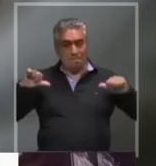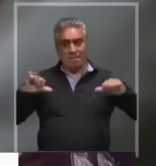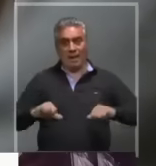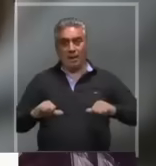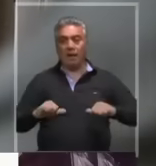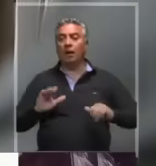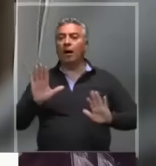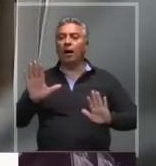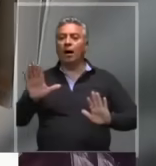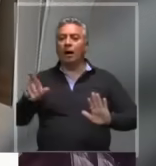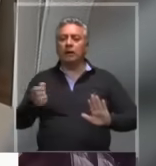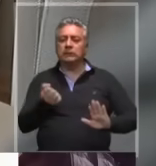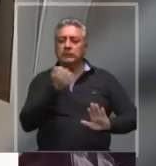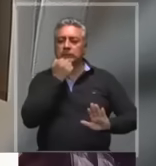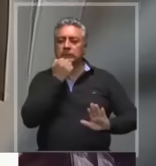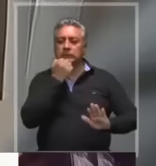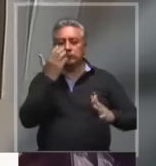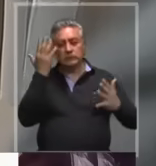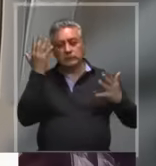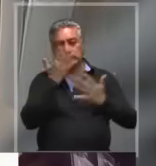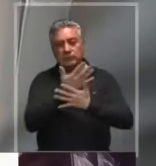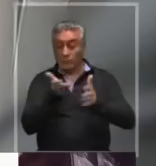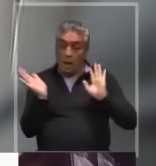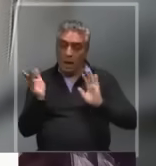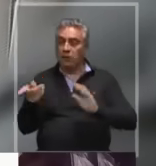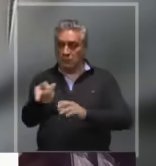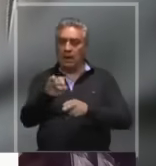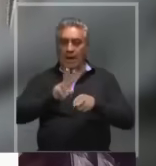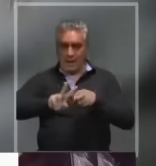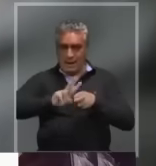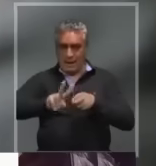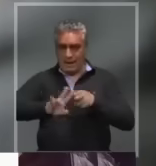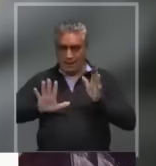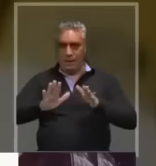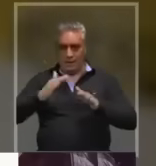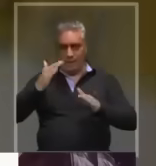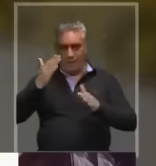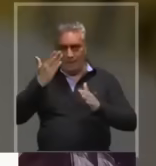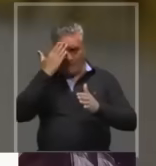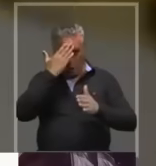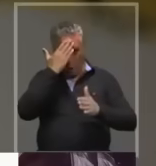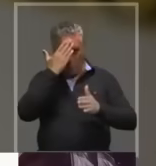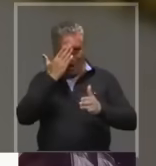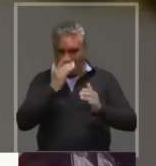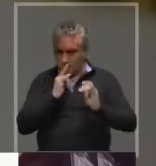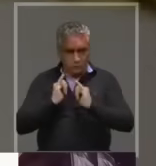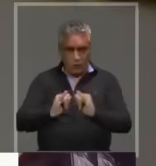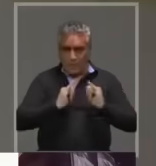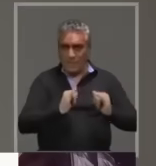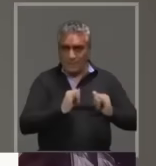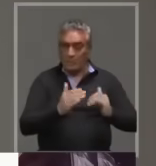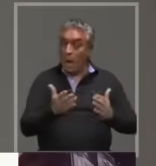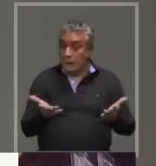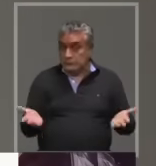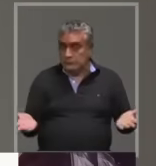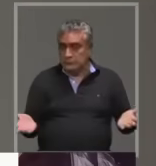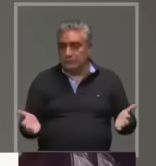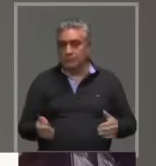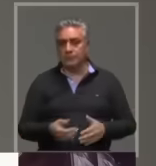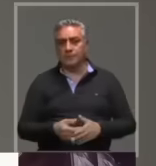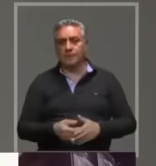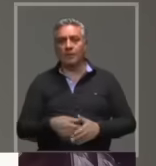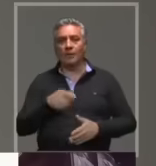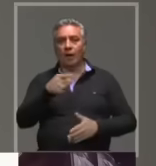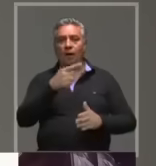mandaron a embarrar, arréglenla. Preocúpense, informen. El documento oficial es una crónica